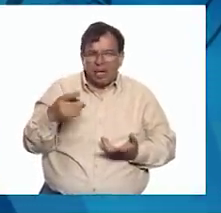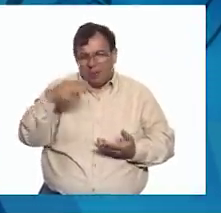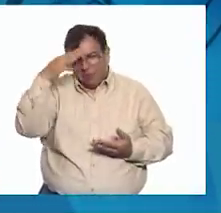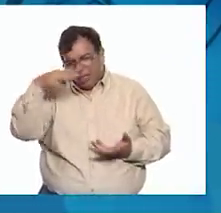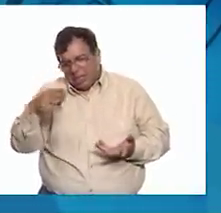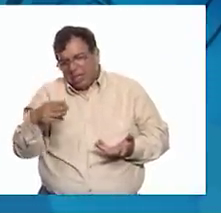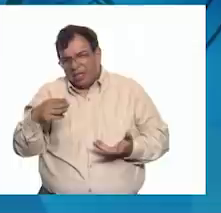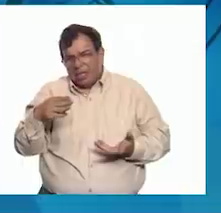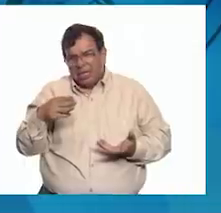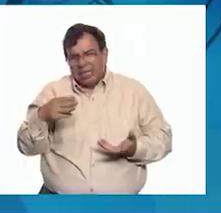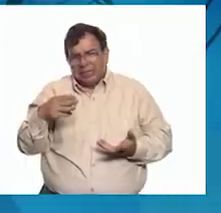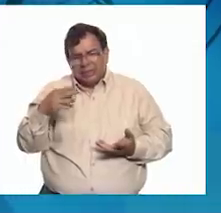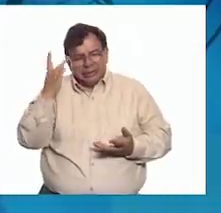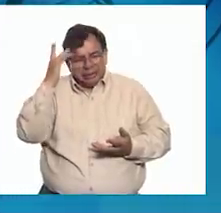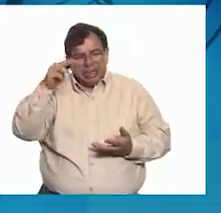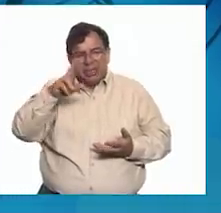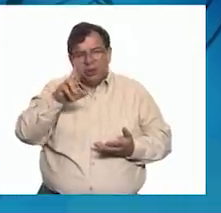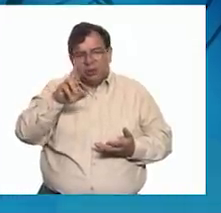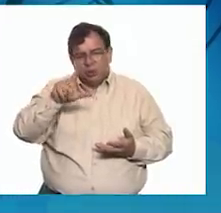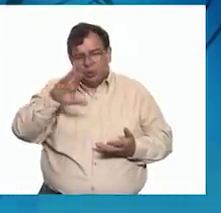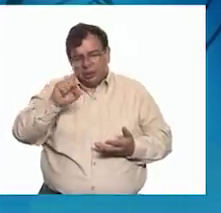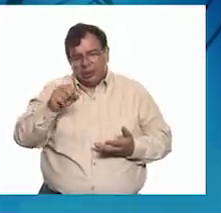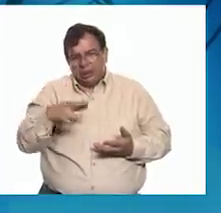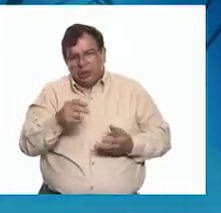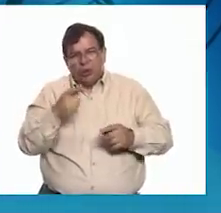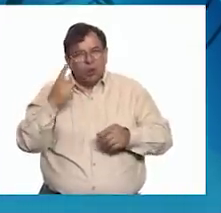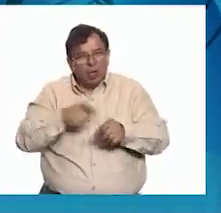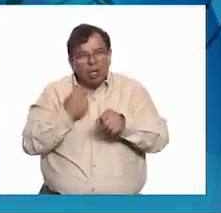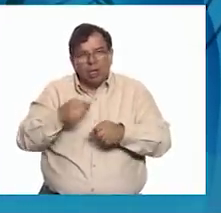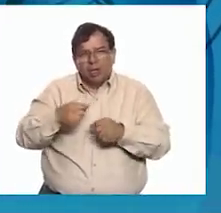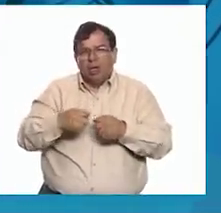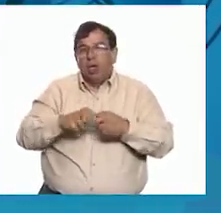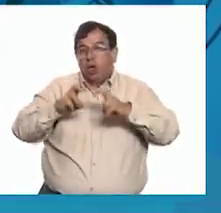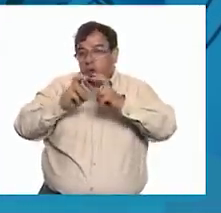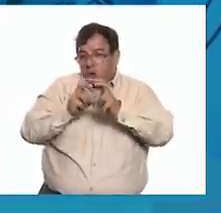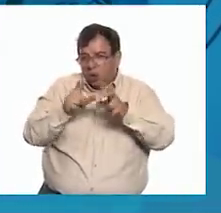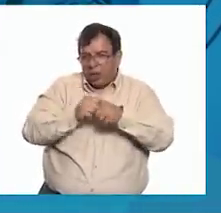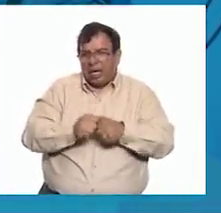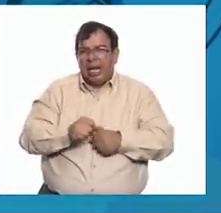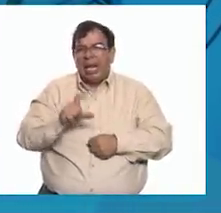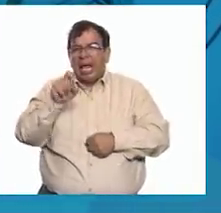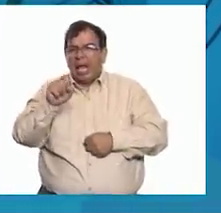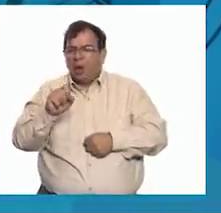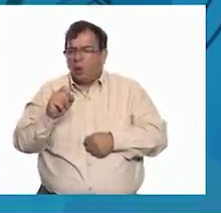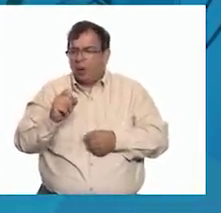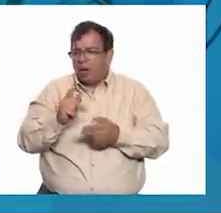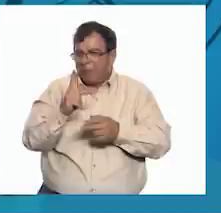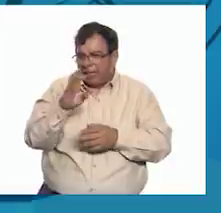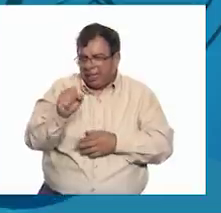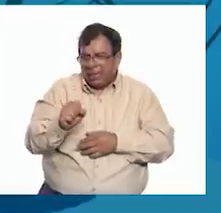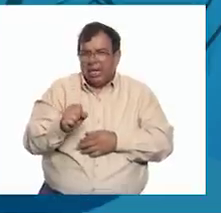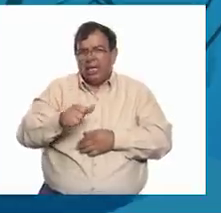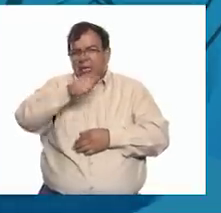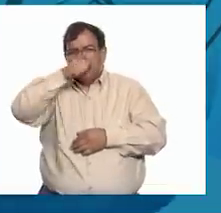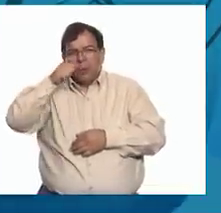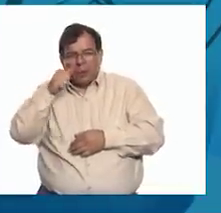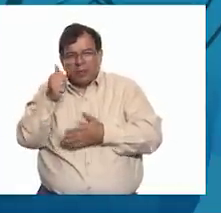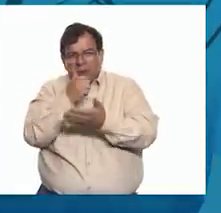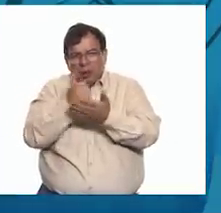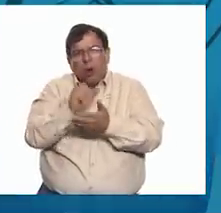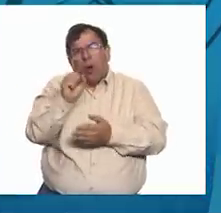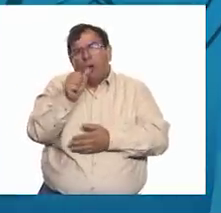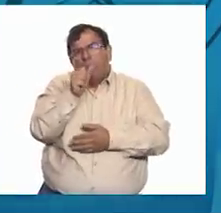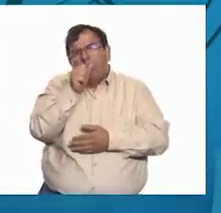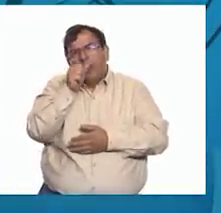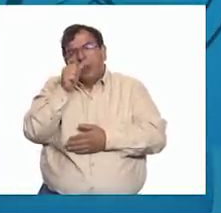Mexicali, San Luis Río Colorado, Nogales, Naco, Agua Prieta y Ciudad Juárez. O